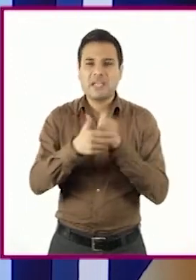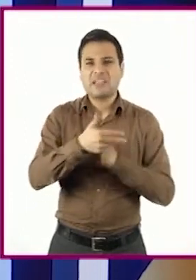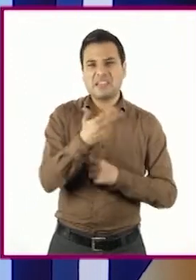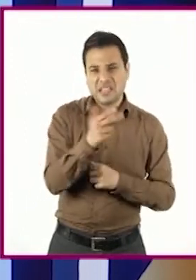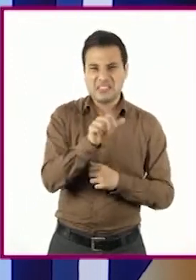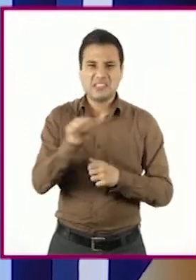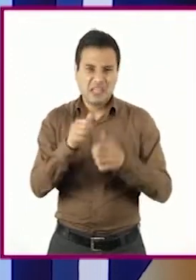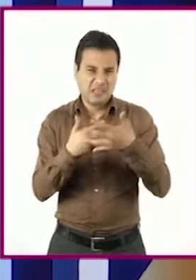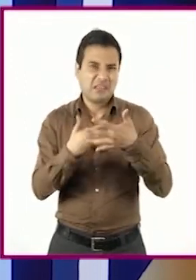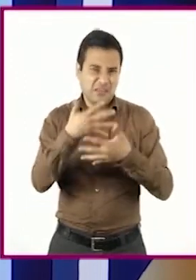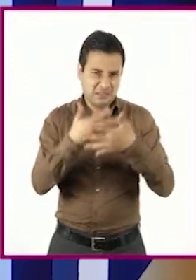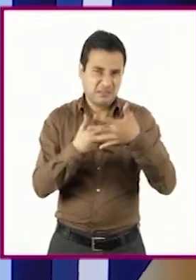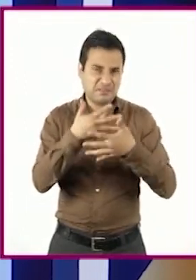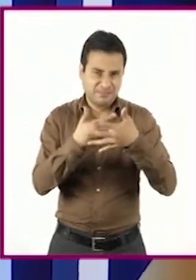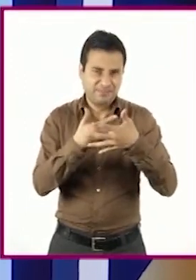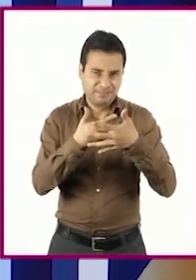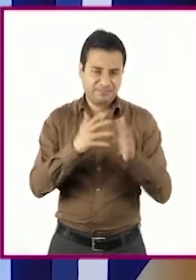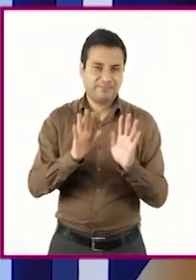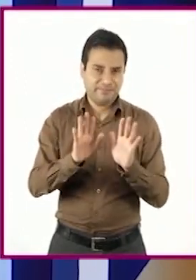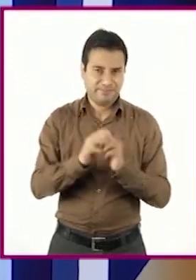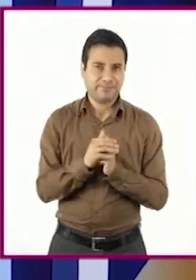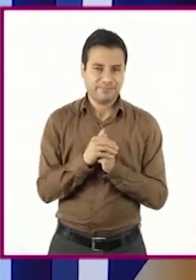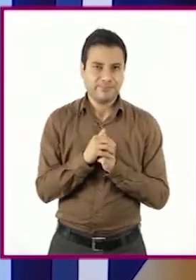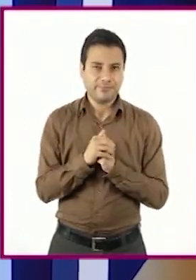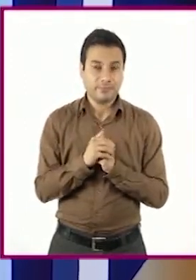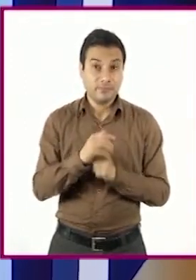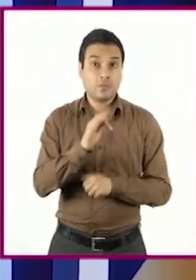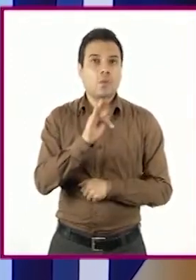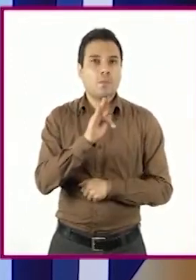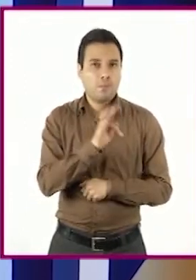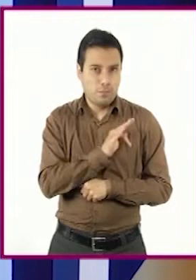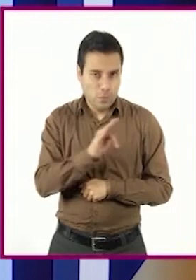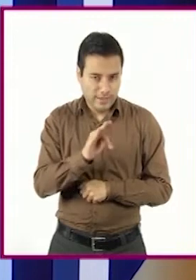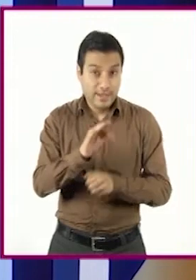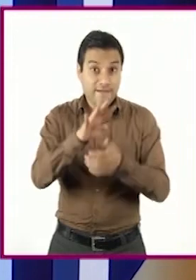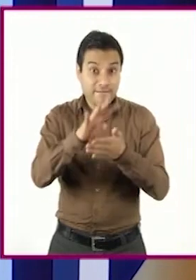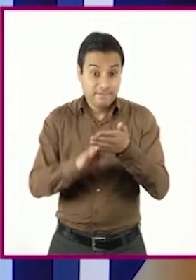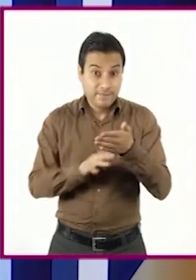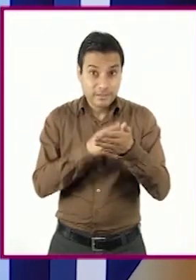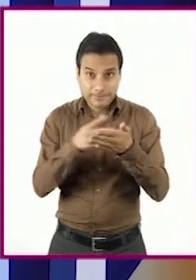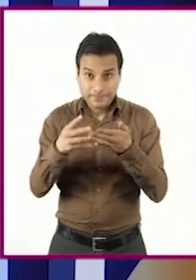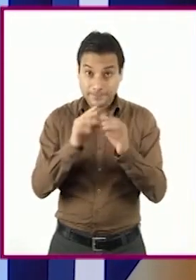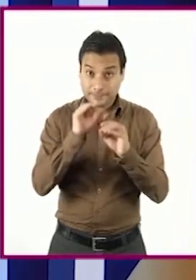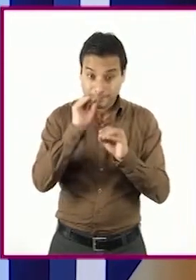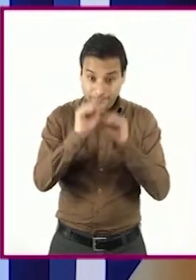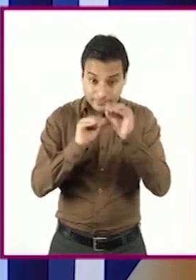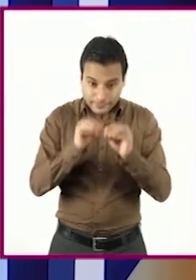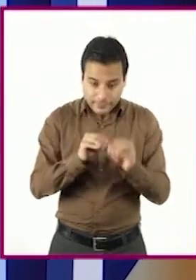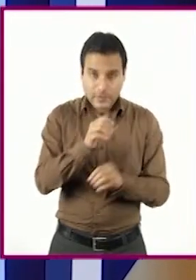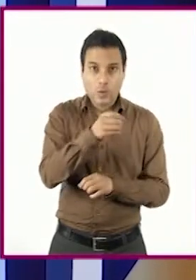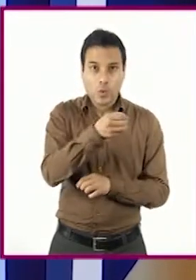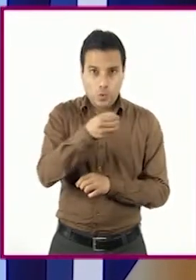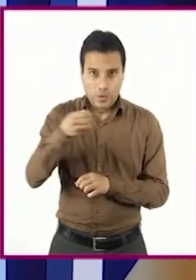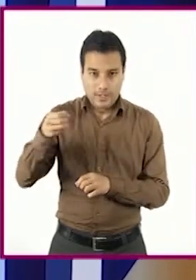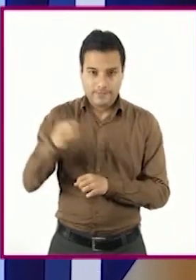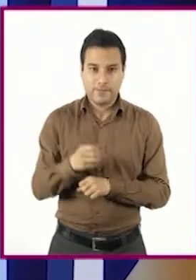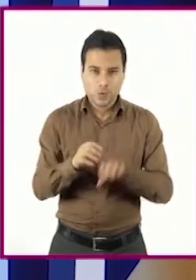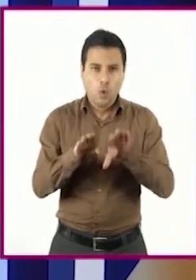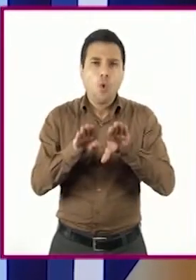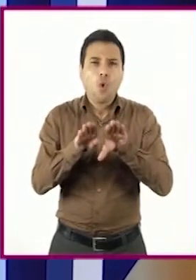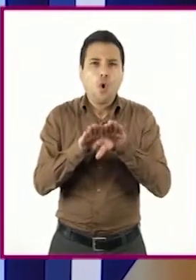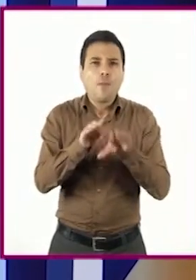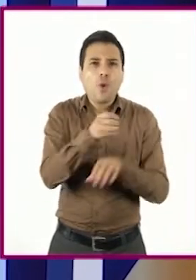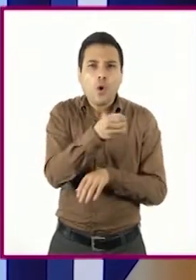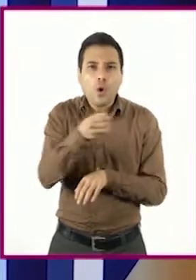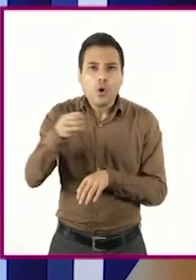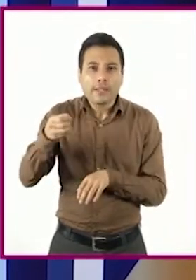15 años. Es posible usar una tabla de frecuencias para ordenarlas. Los datos se agrupan en dos